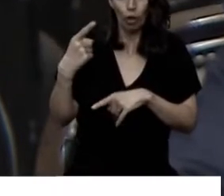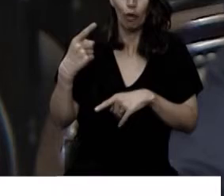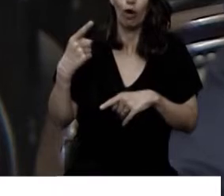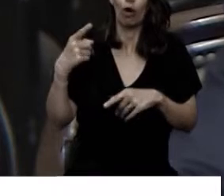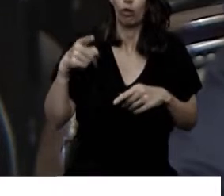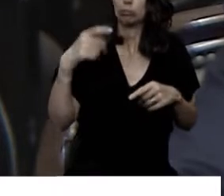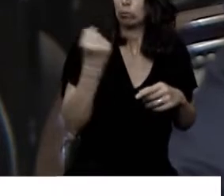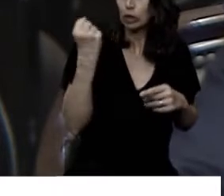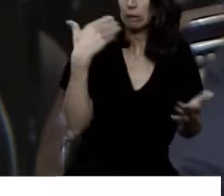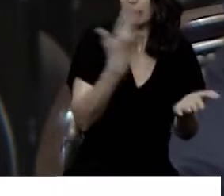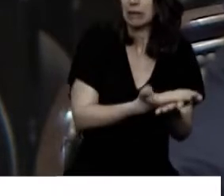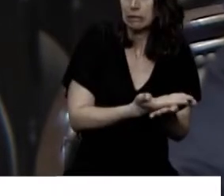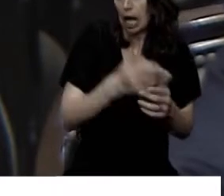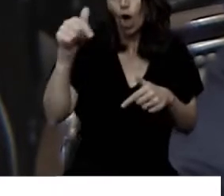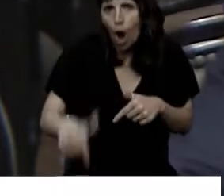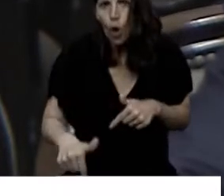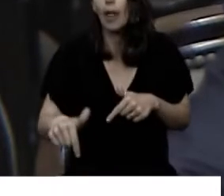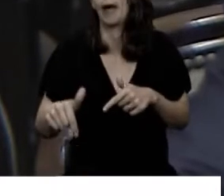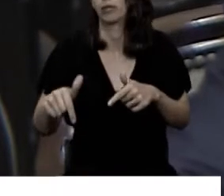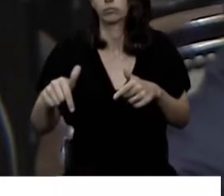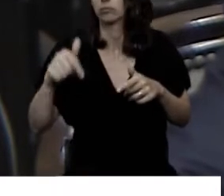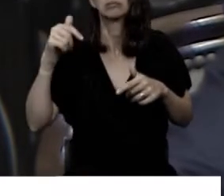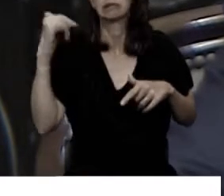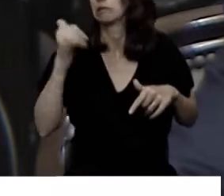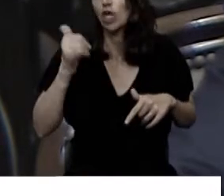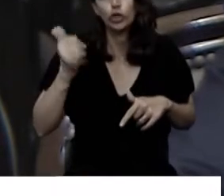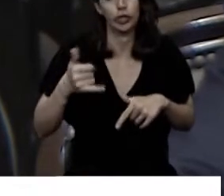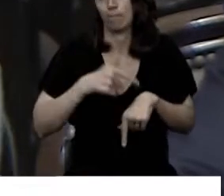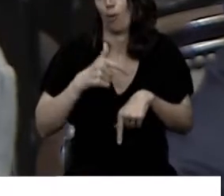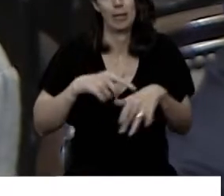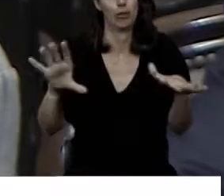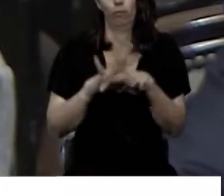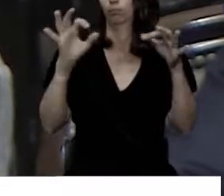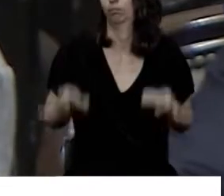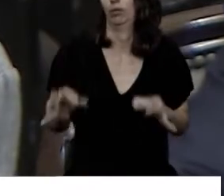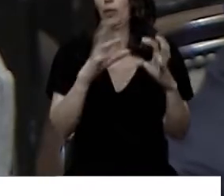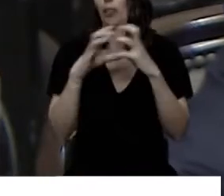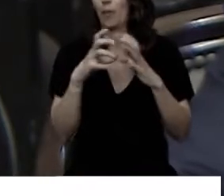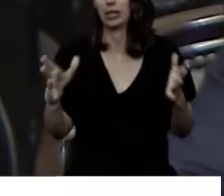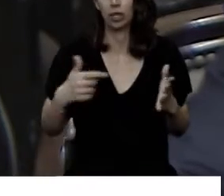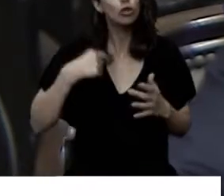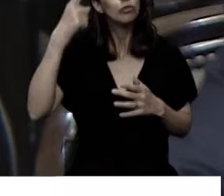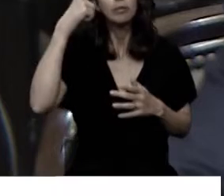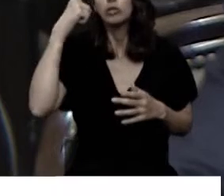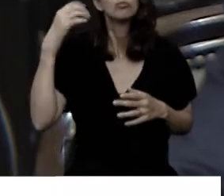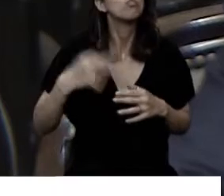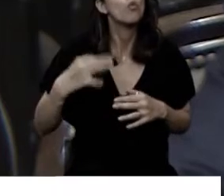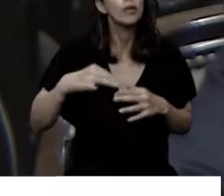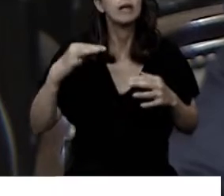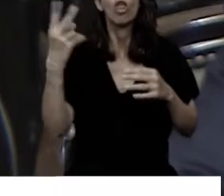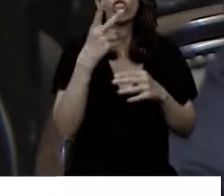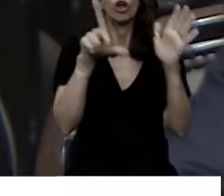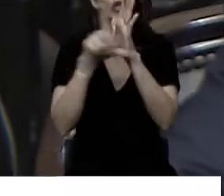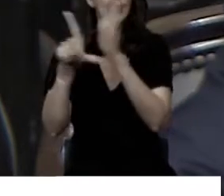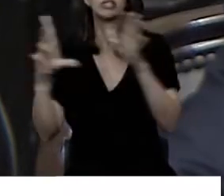me parece oportuno y por eso me parece que tenemos que tratarlo. Y me parece bueno que sean las dos leyes juntas, porque queda